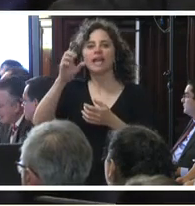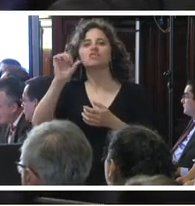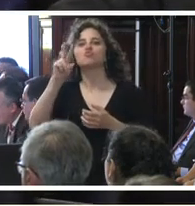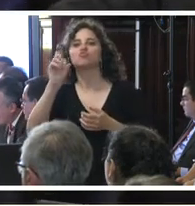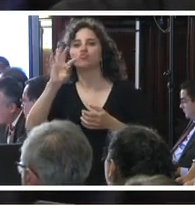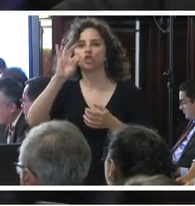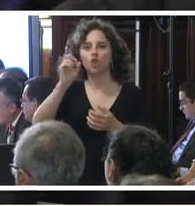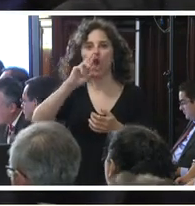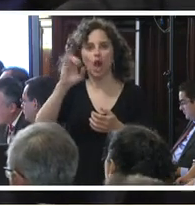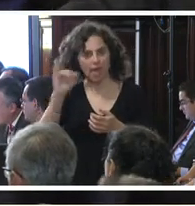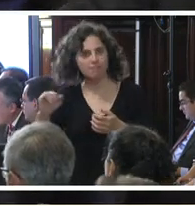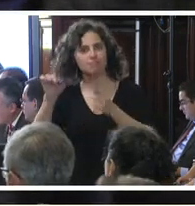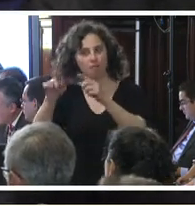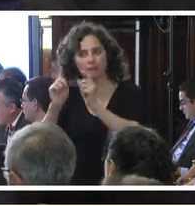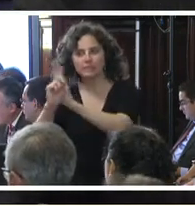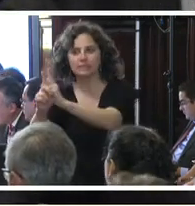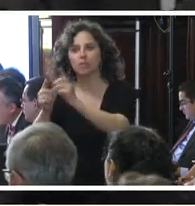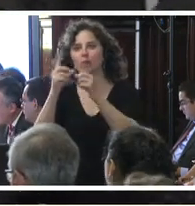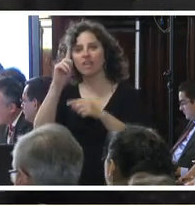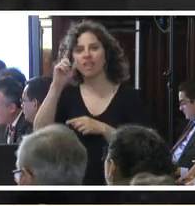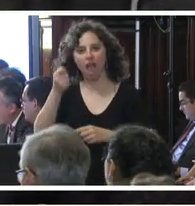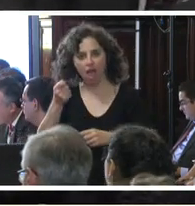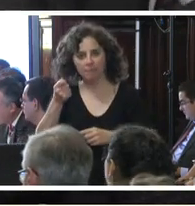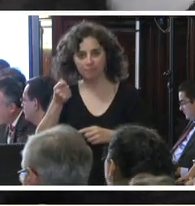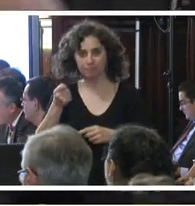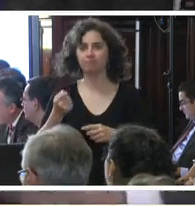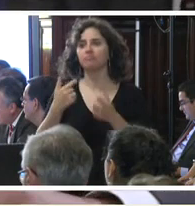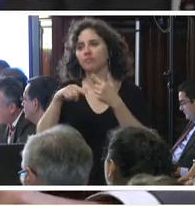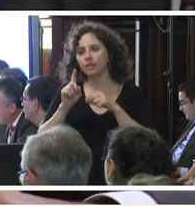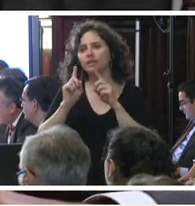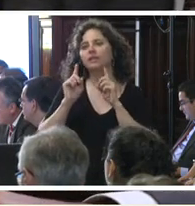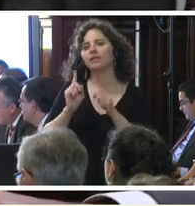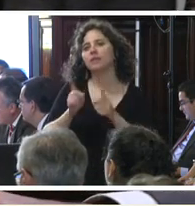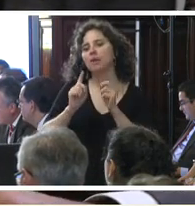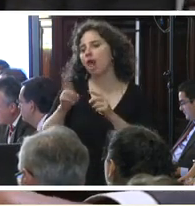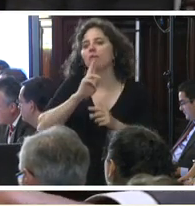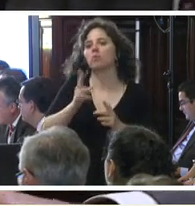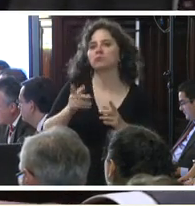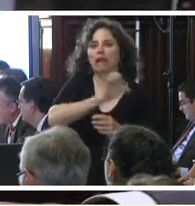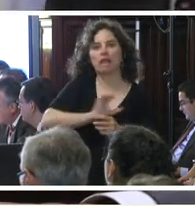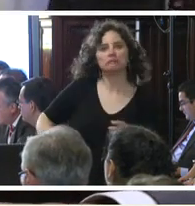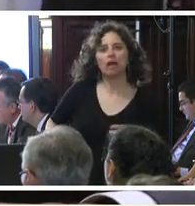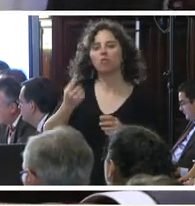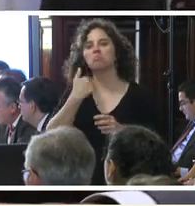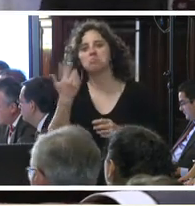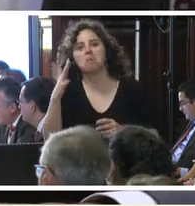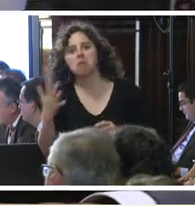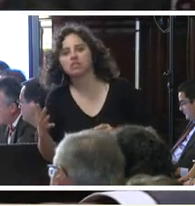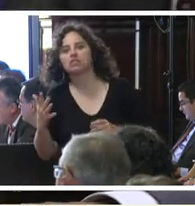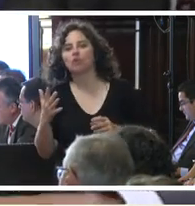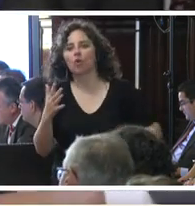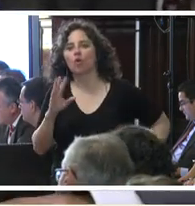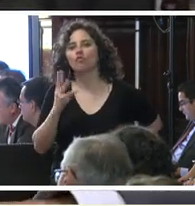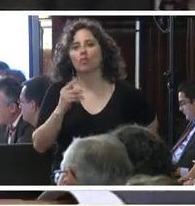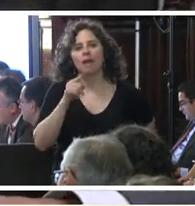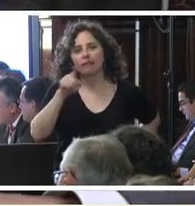Torres, que tengo entendido está siendo perseguido por la DEA. Y la respuesta que dio el Estado, que me pareció de